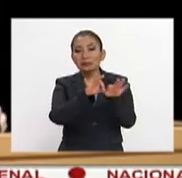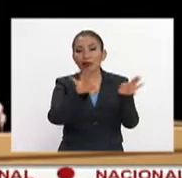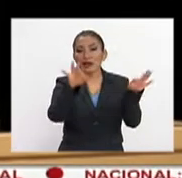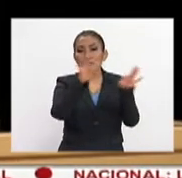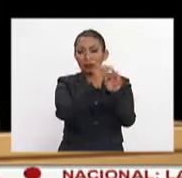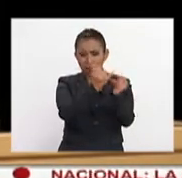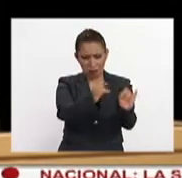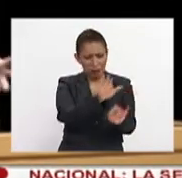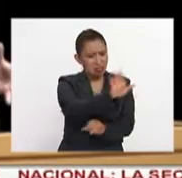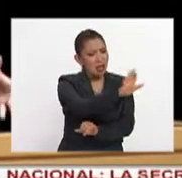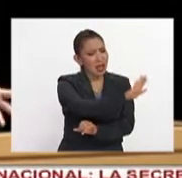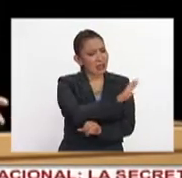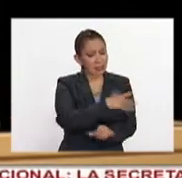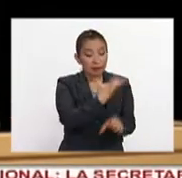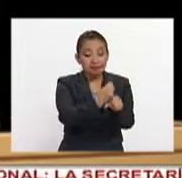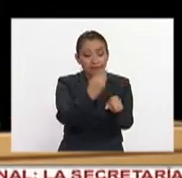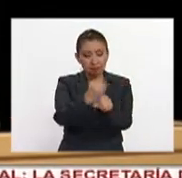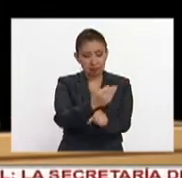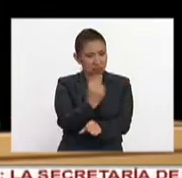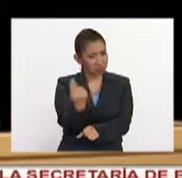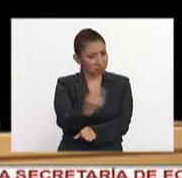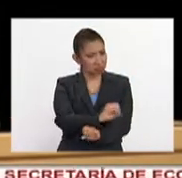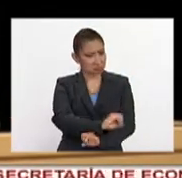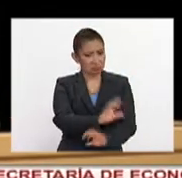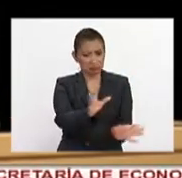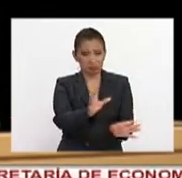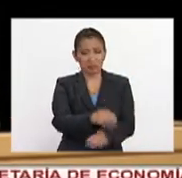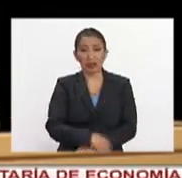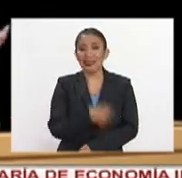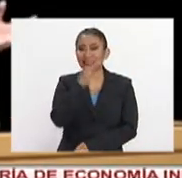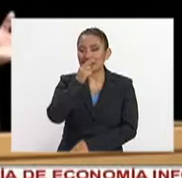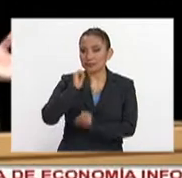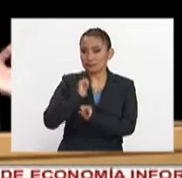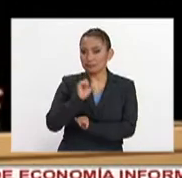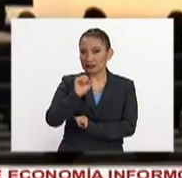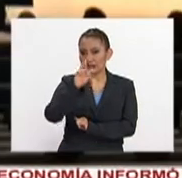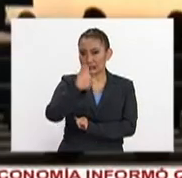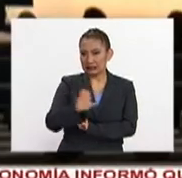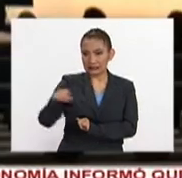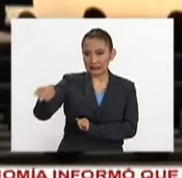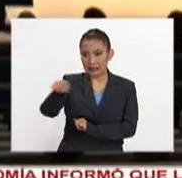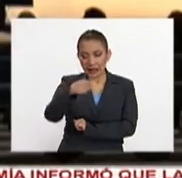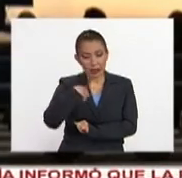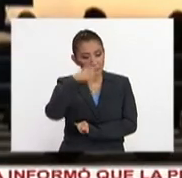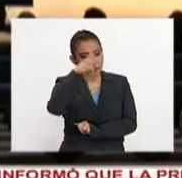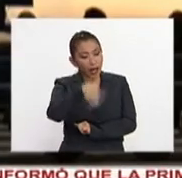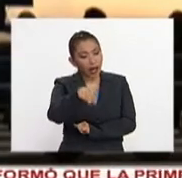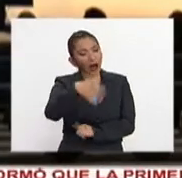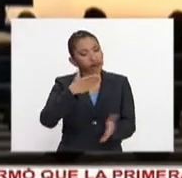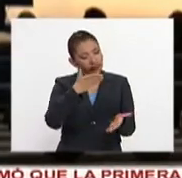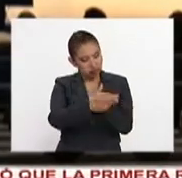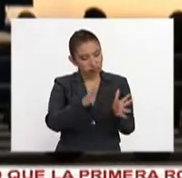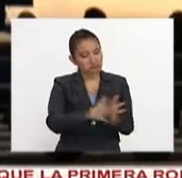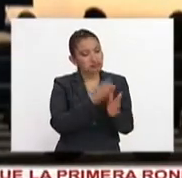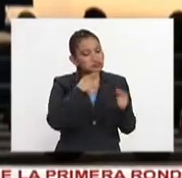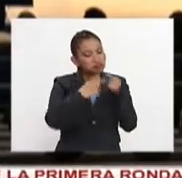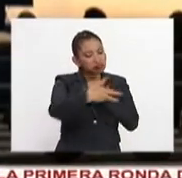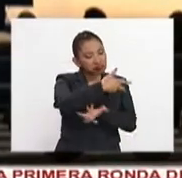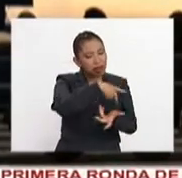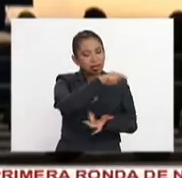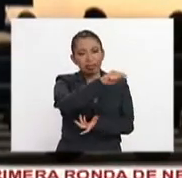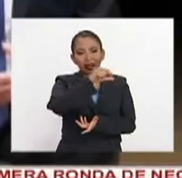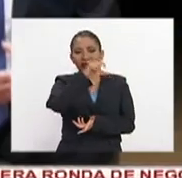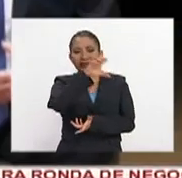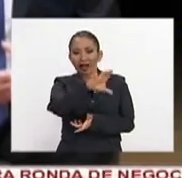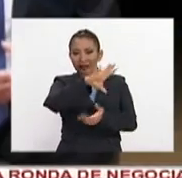con independencia de los ajustes que hagamos. Afirma el canciller Luis Videgaray que nuestro país participará en la negociación del Tratado